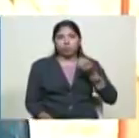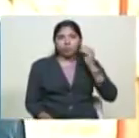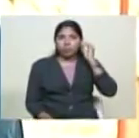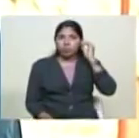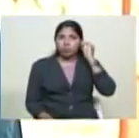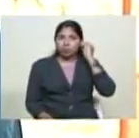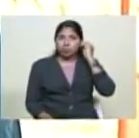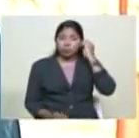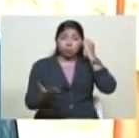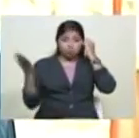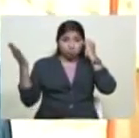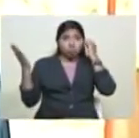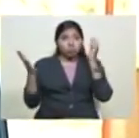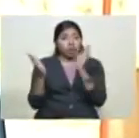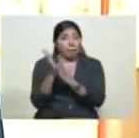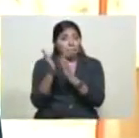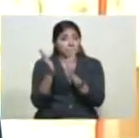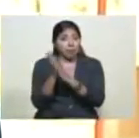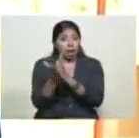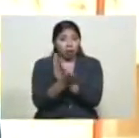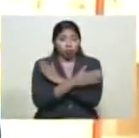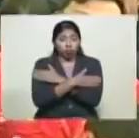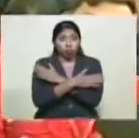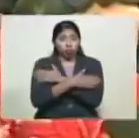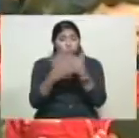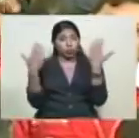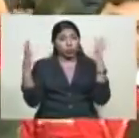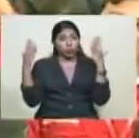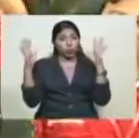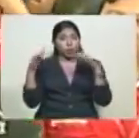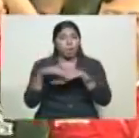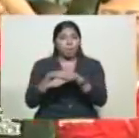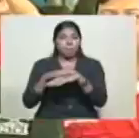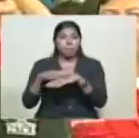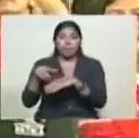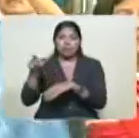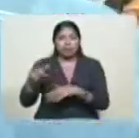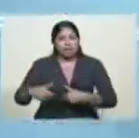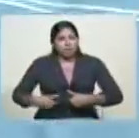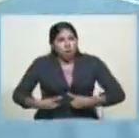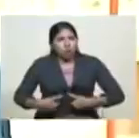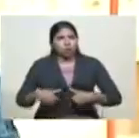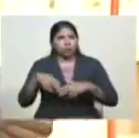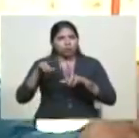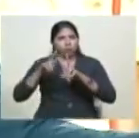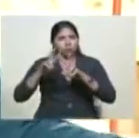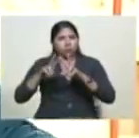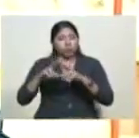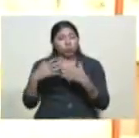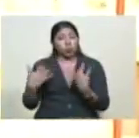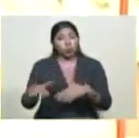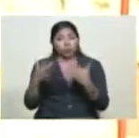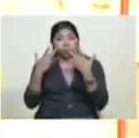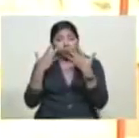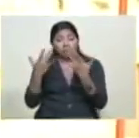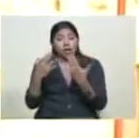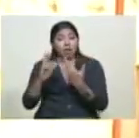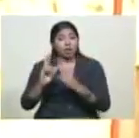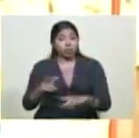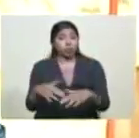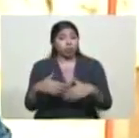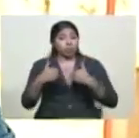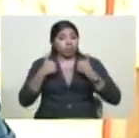Bueno, un aplauso al ministro, compañero general Villarroel, por el esfuerzo y los resultados, por favor.